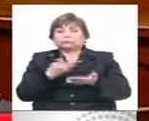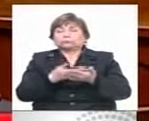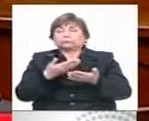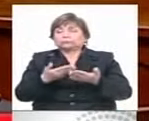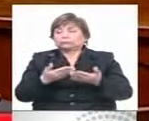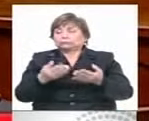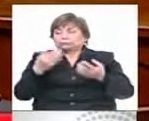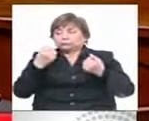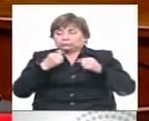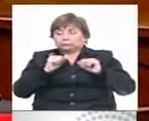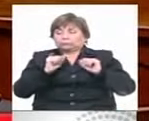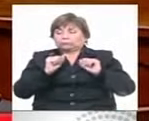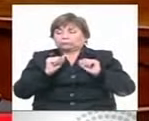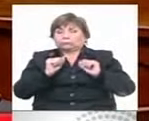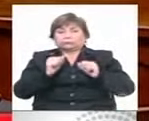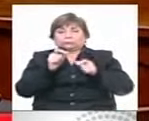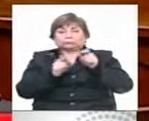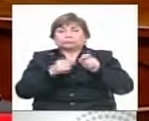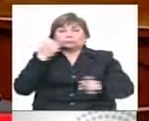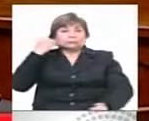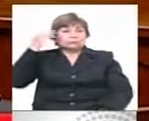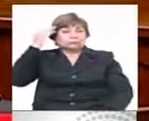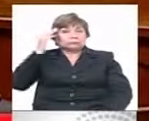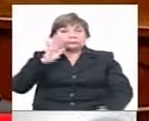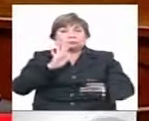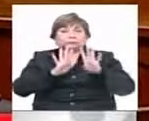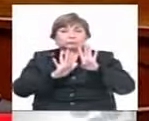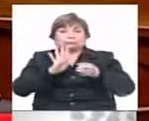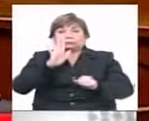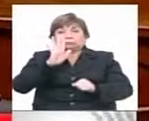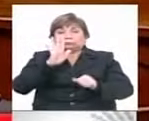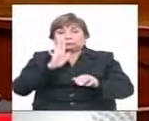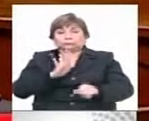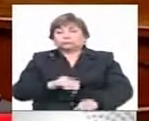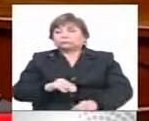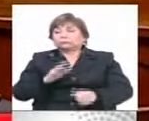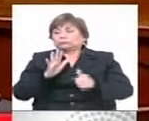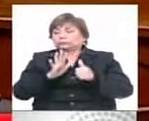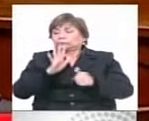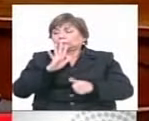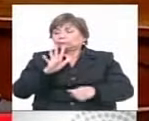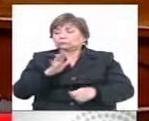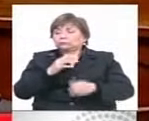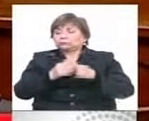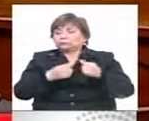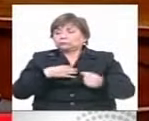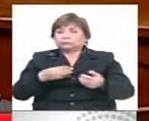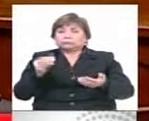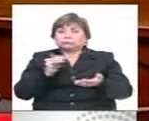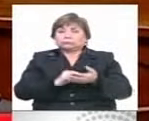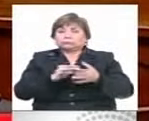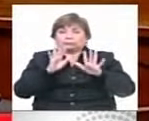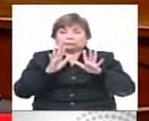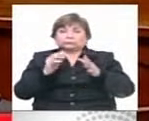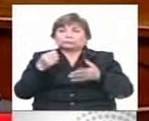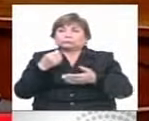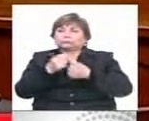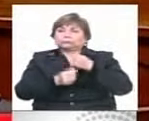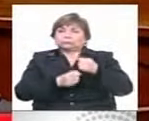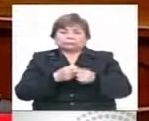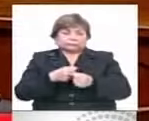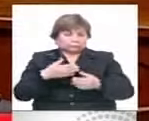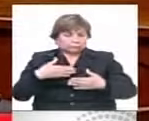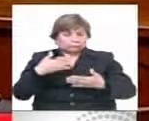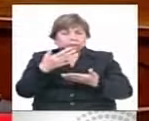la posibilidad de que personas mayores de 65 años que aportaron más de 10 años a la ONP,